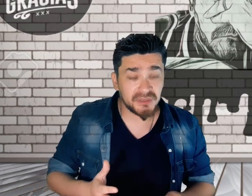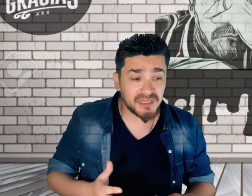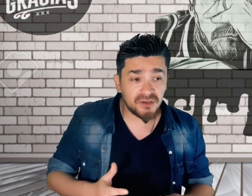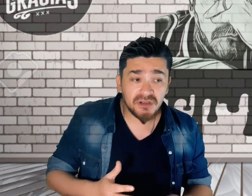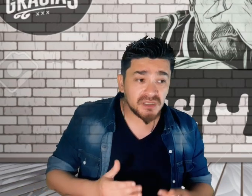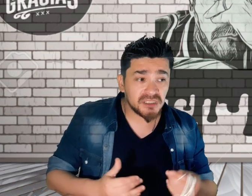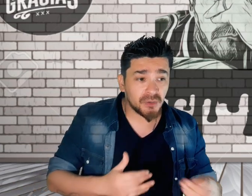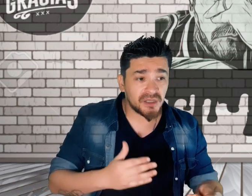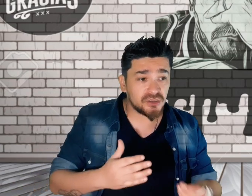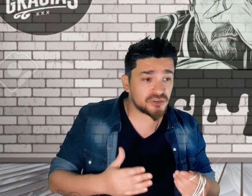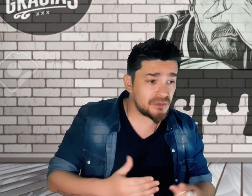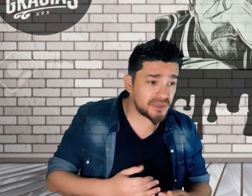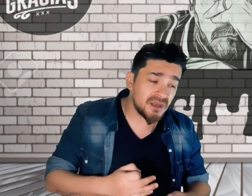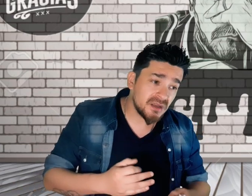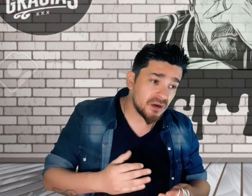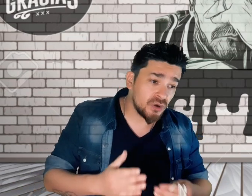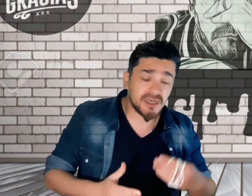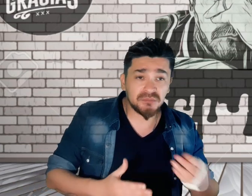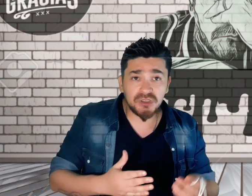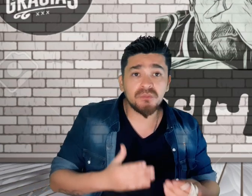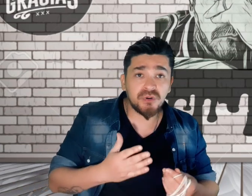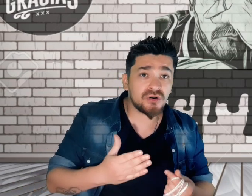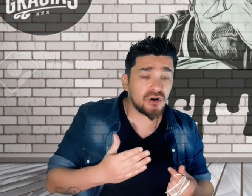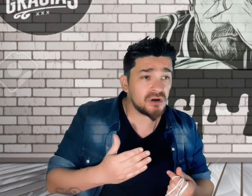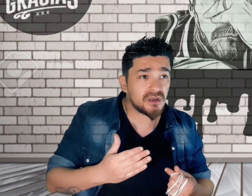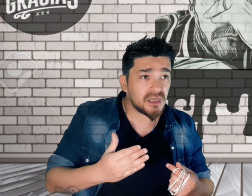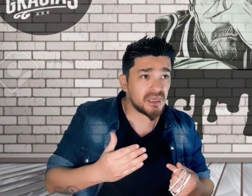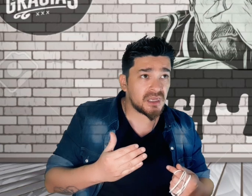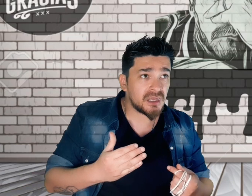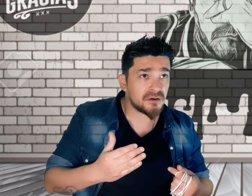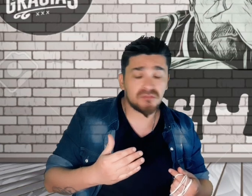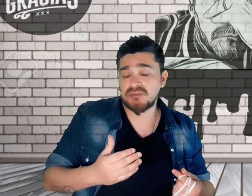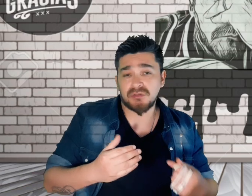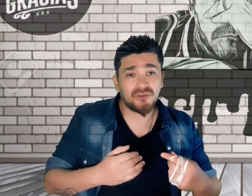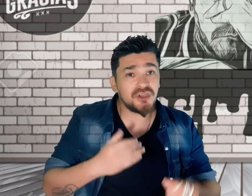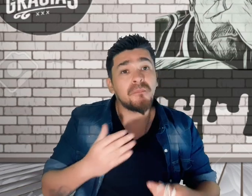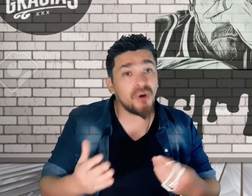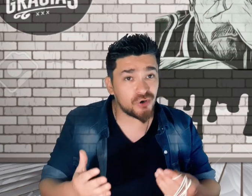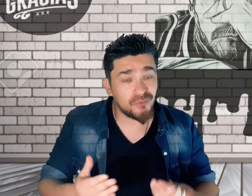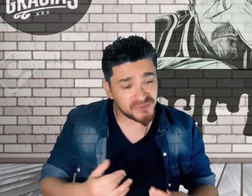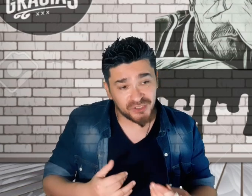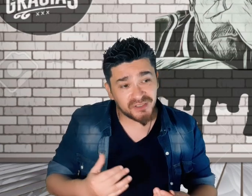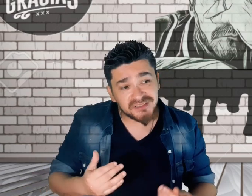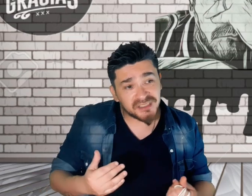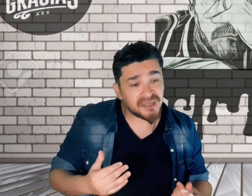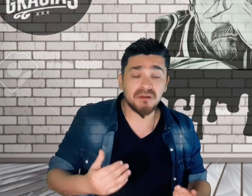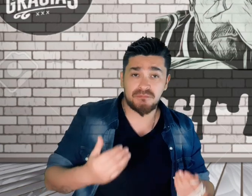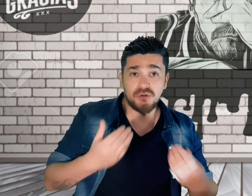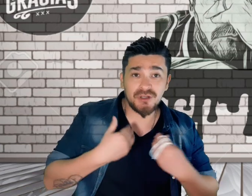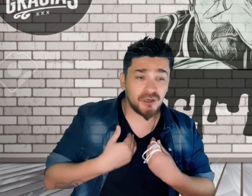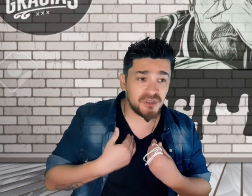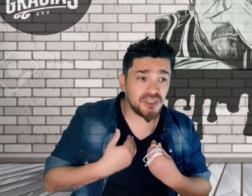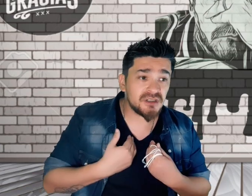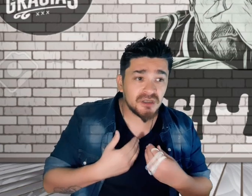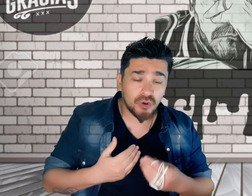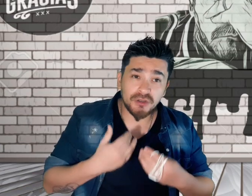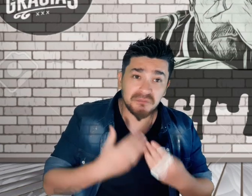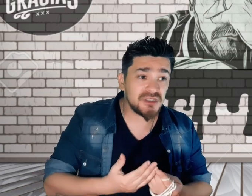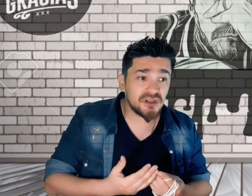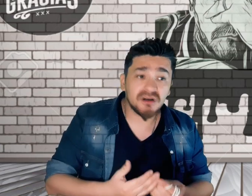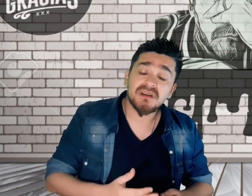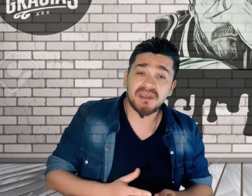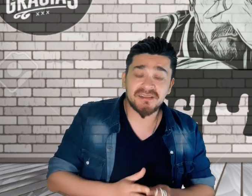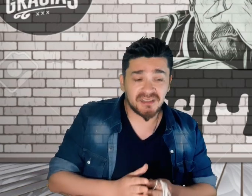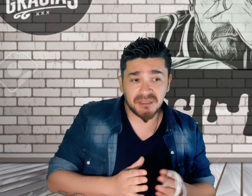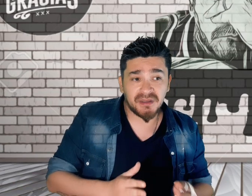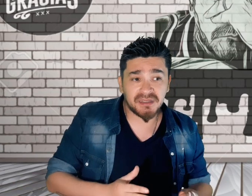muy complicado. Y como les digo yo siempre, lo que admiro un poco, cuando digo poco, quiero decir que mi humilde opinión, cuando